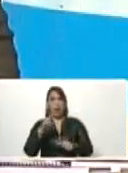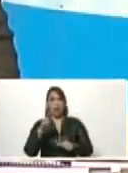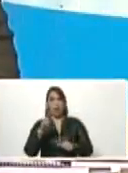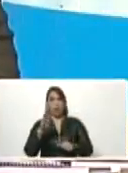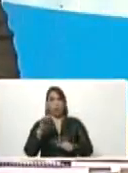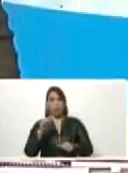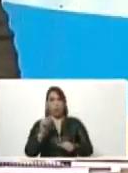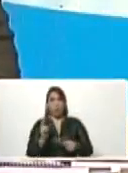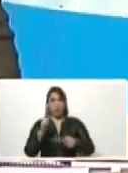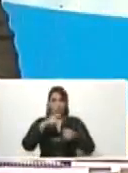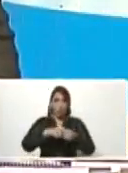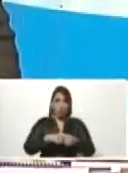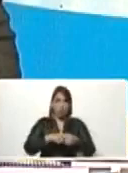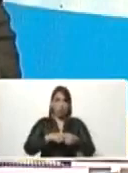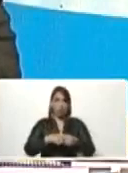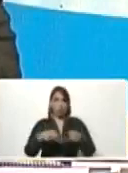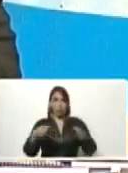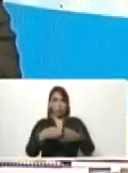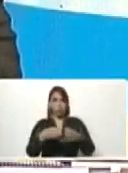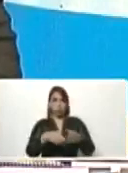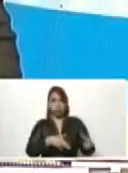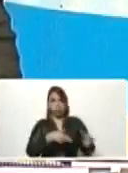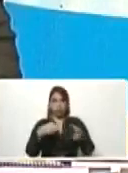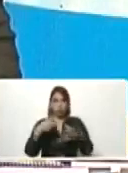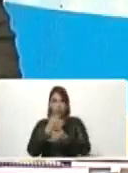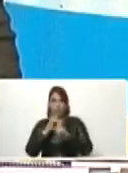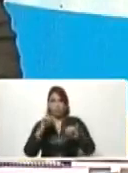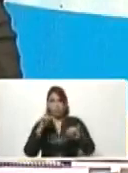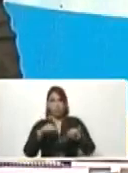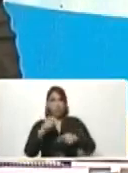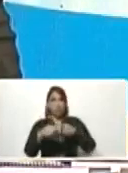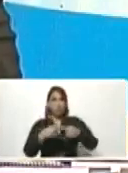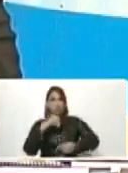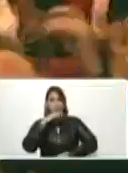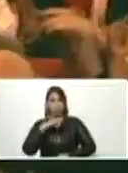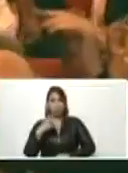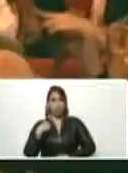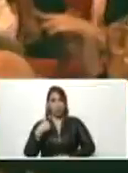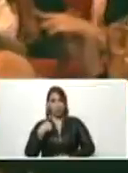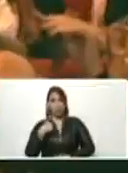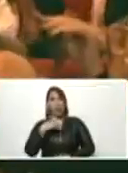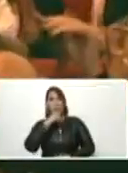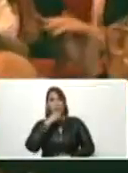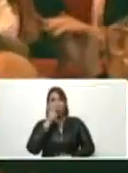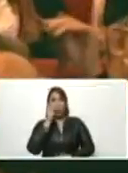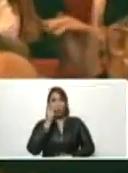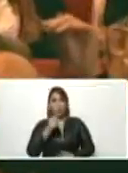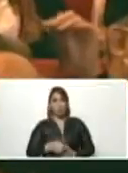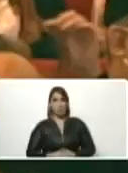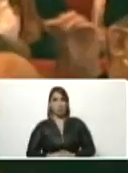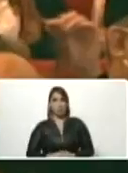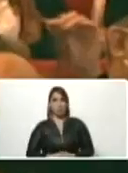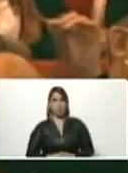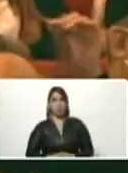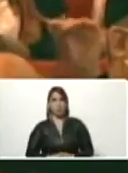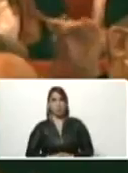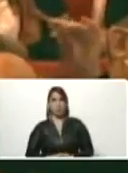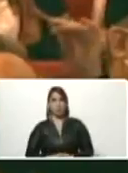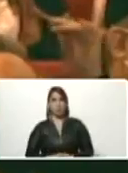causa independentista. Luego pasó a la historia. Y esos maduros, mi abuelo, Nicolás Maduro